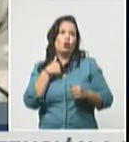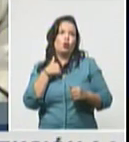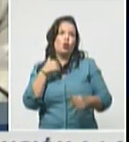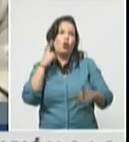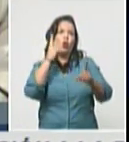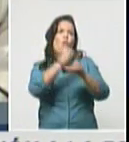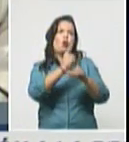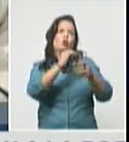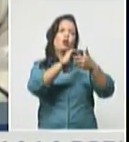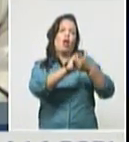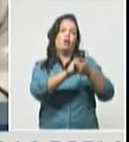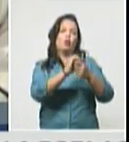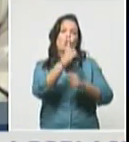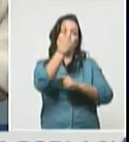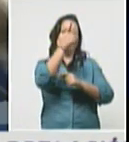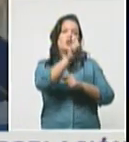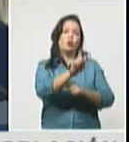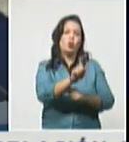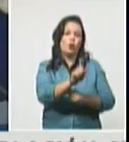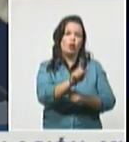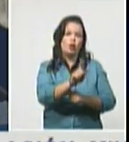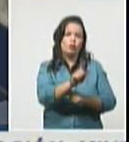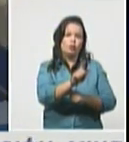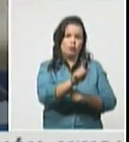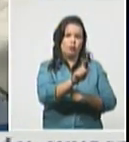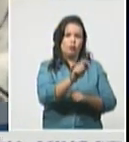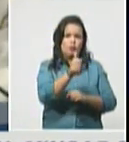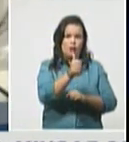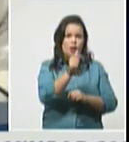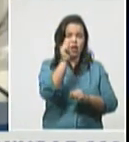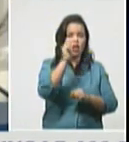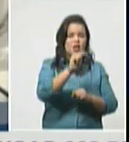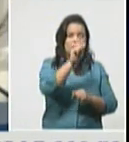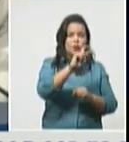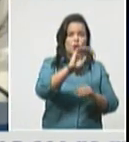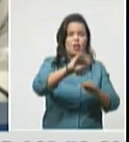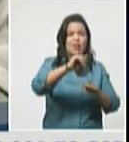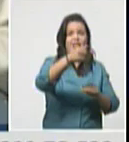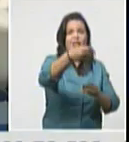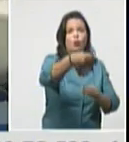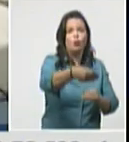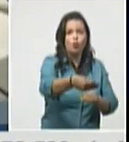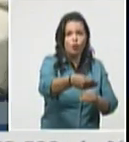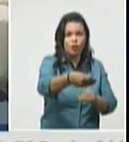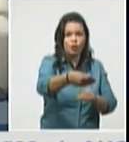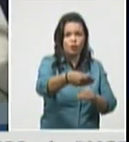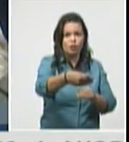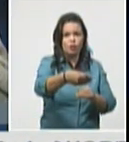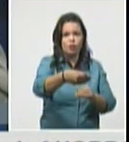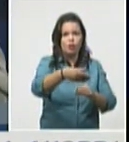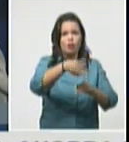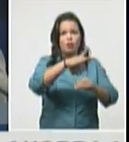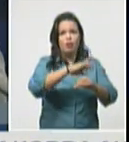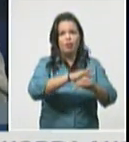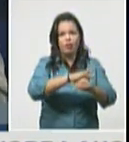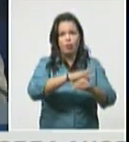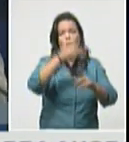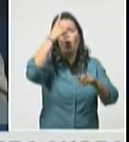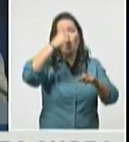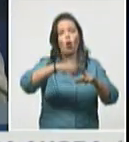una persona que se confirmó después fuera de mi municipio, fuera de mi lugar, donde yo